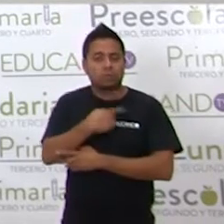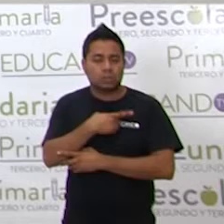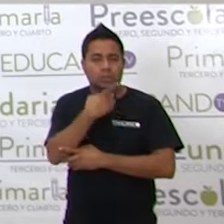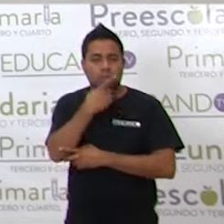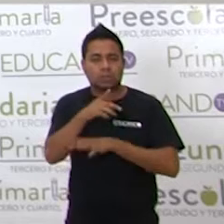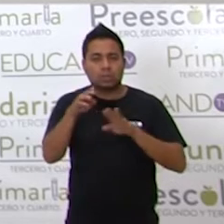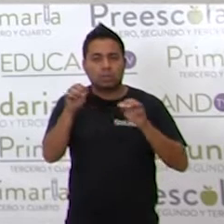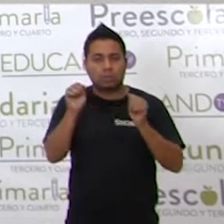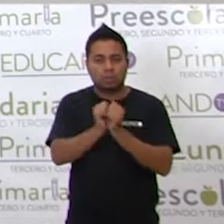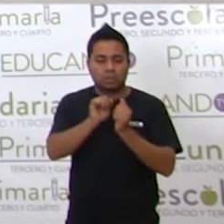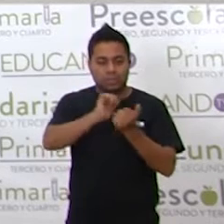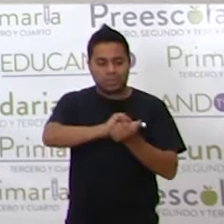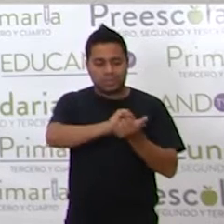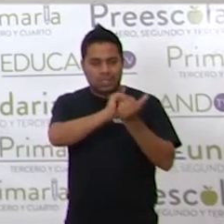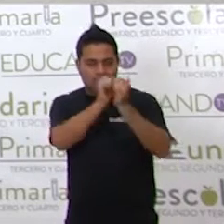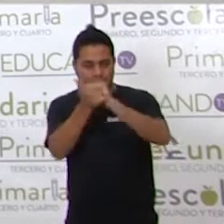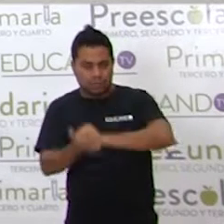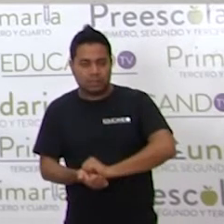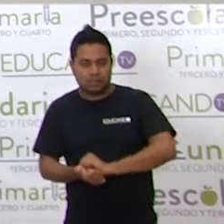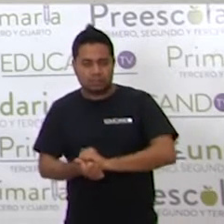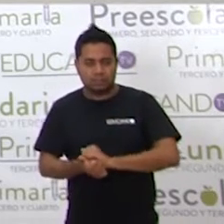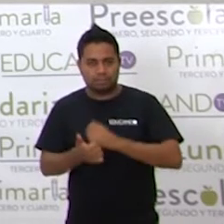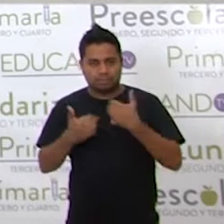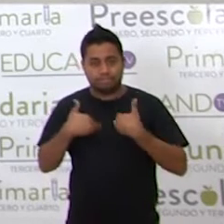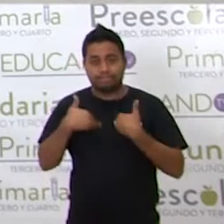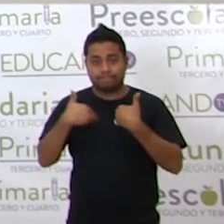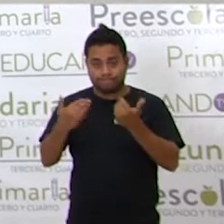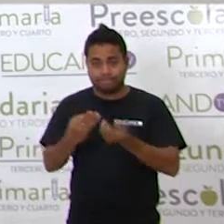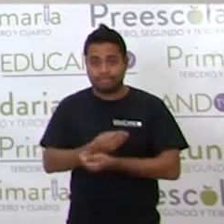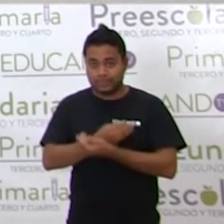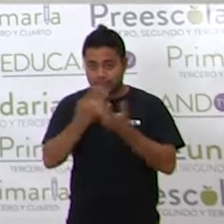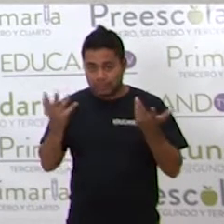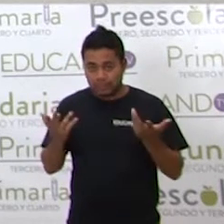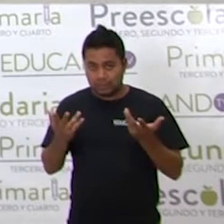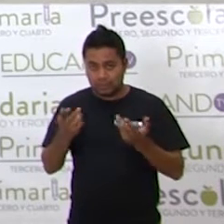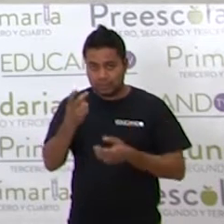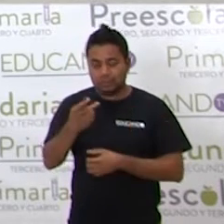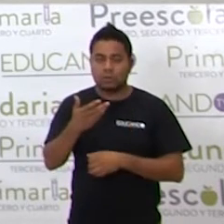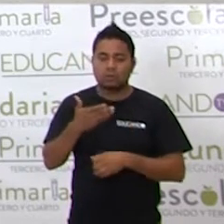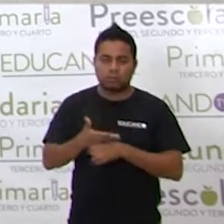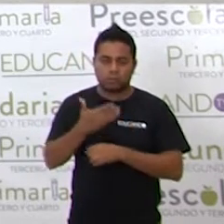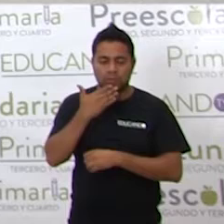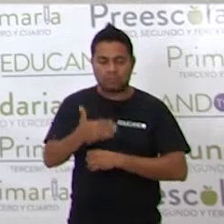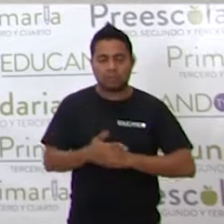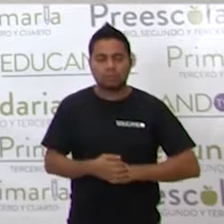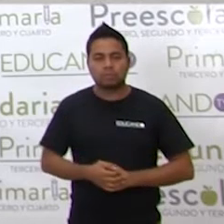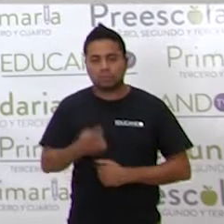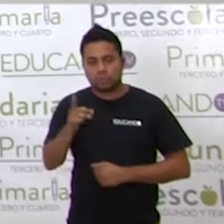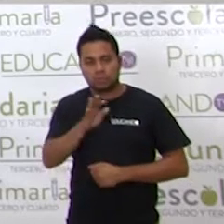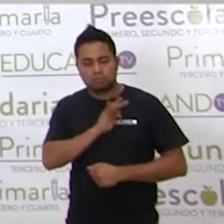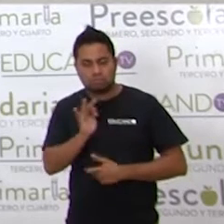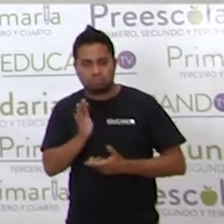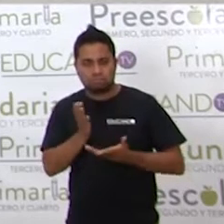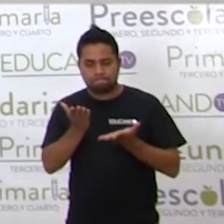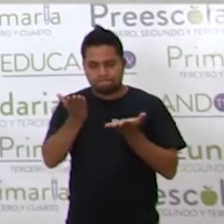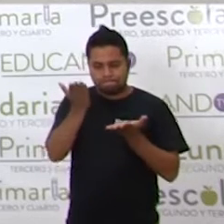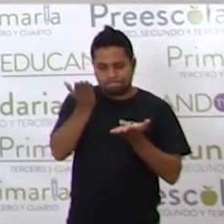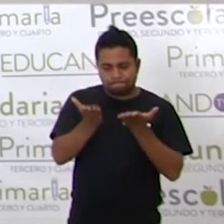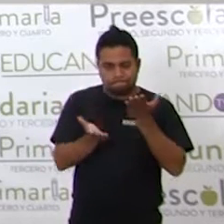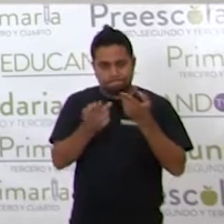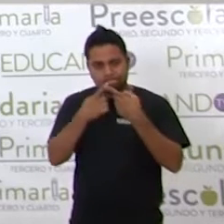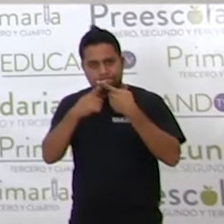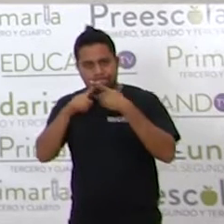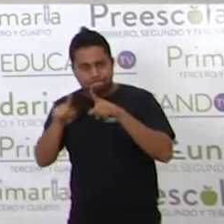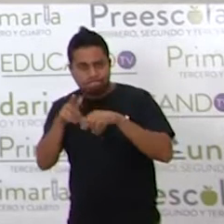la transformación. ¿Nos ha quedado claro? Muy bien. Tú puedes comparar diferentes cantidades.